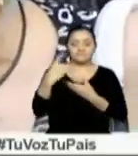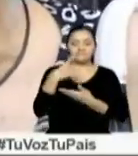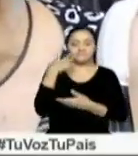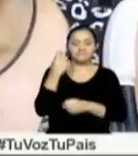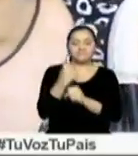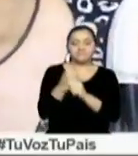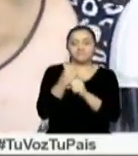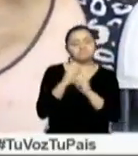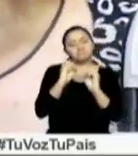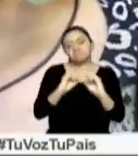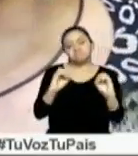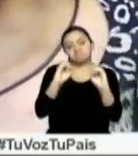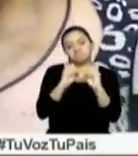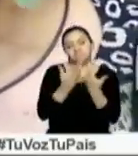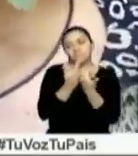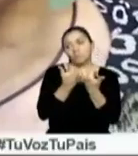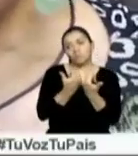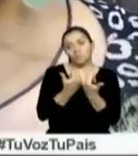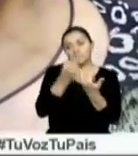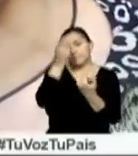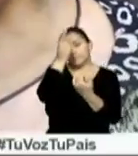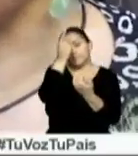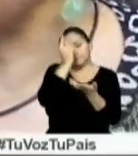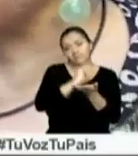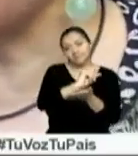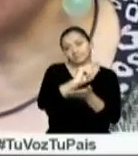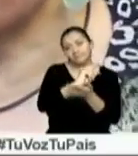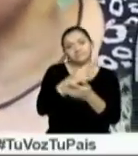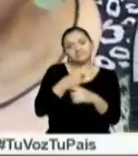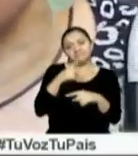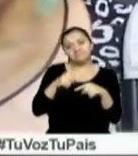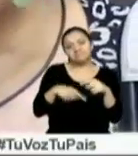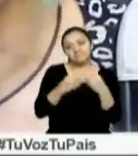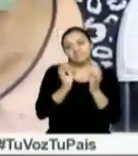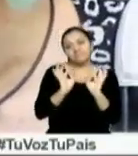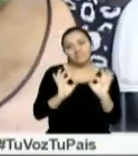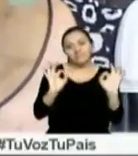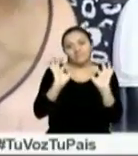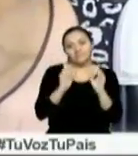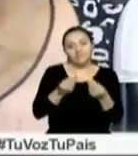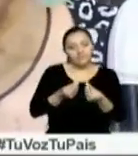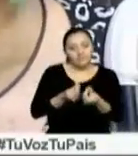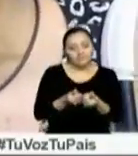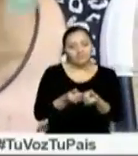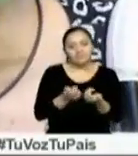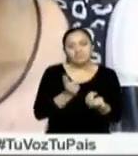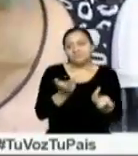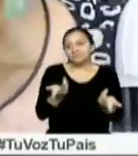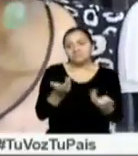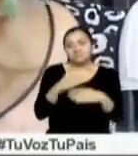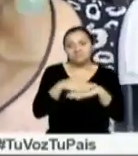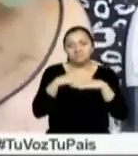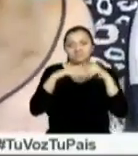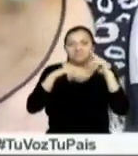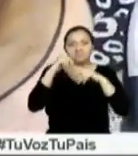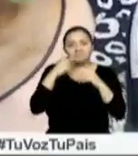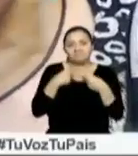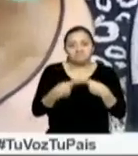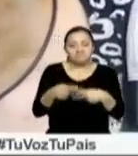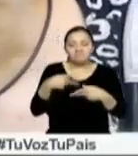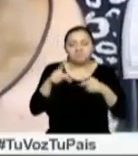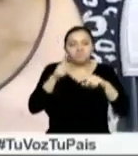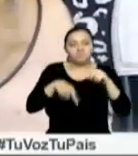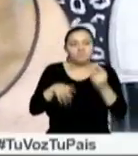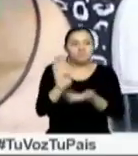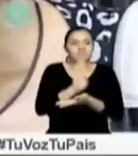último periodo estoy endeudada no puedo hacer frente a mis mis gastos normales de un departamento de clase media Argentina en un